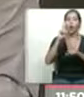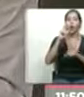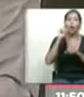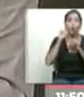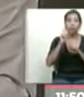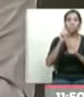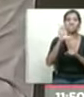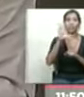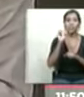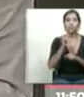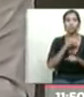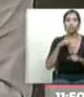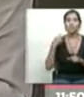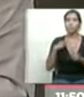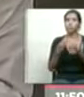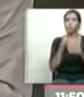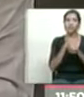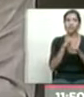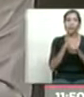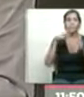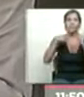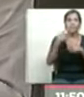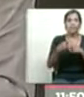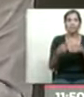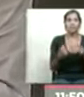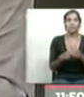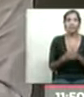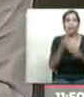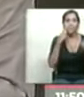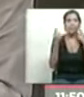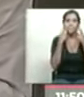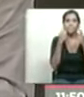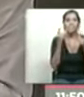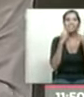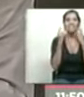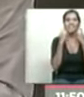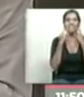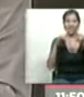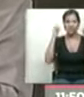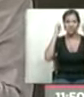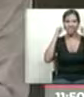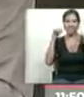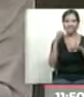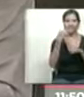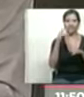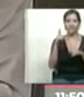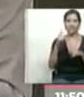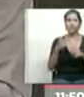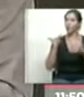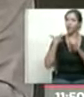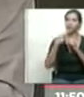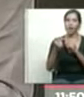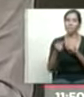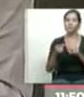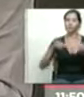de la noche, nosotros tenemos mucho trabajo mañana, vamos a estar pendientes con la fiesta de ZK. Nos vamos, nos